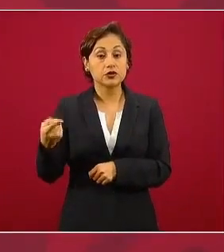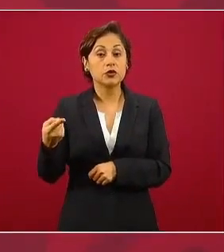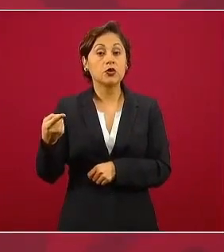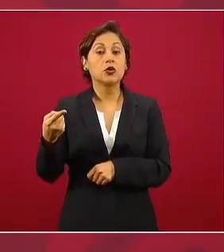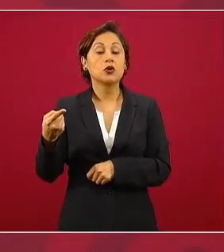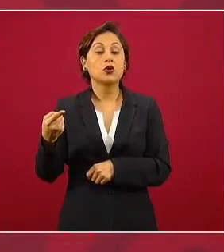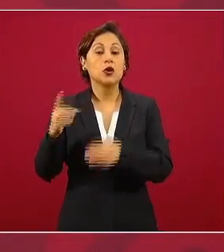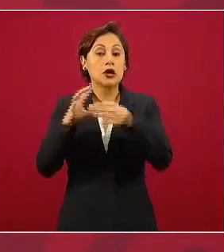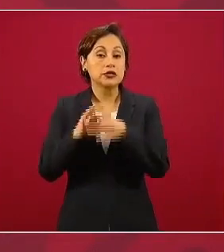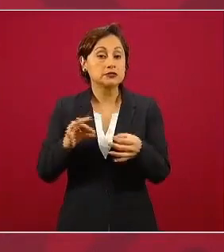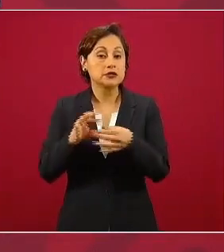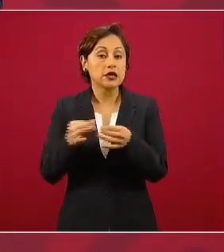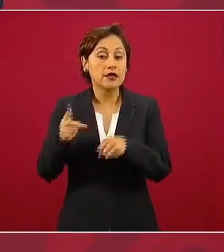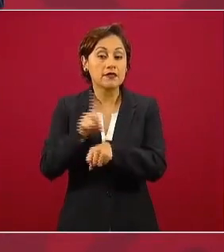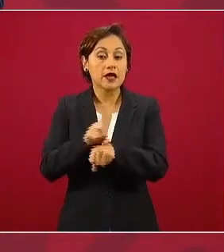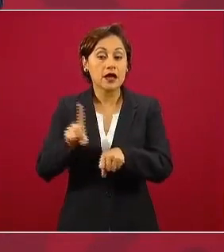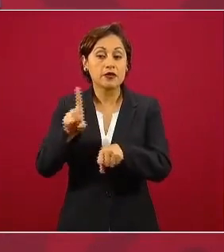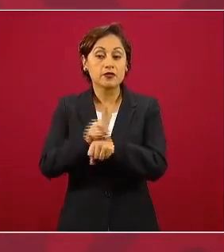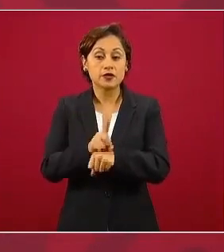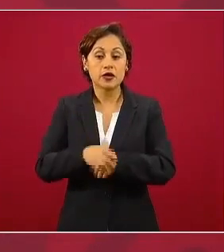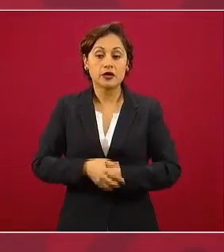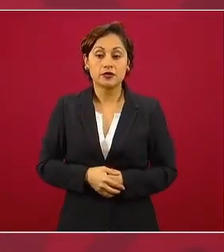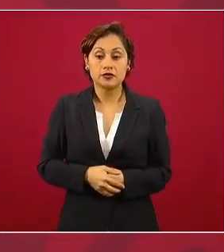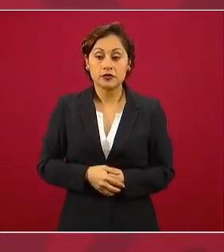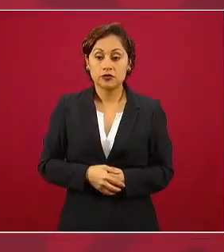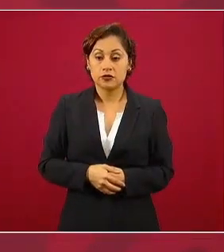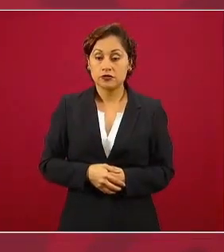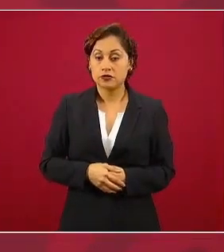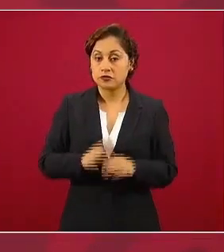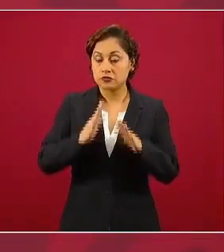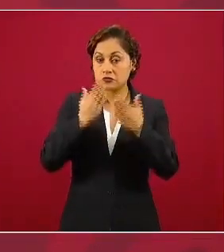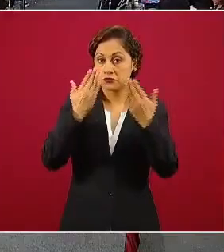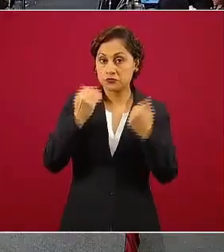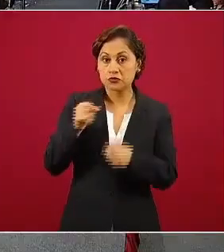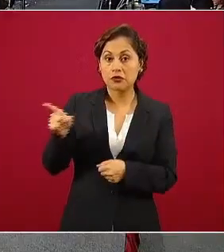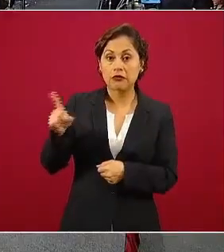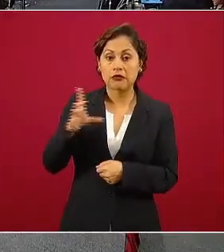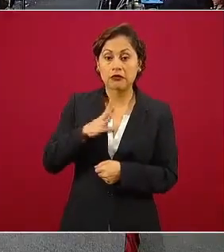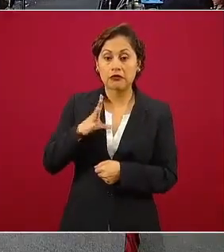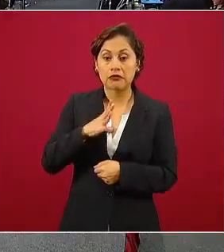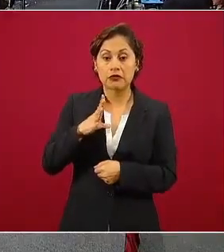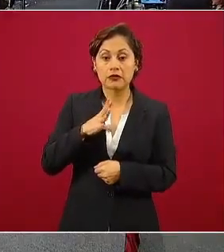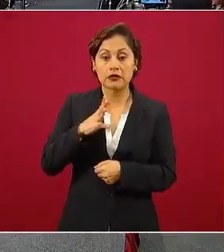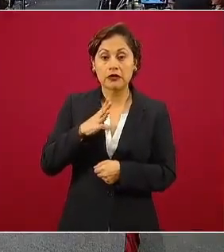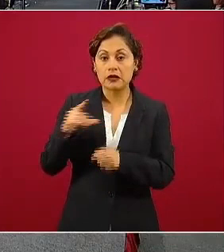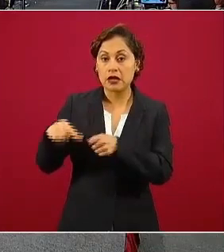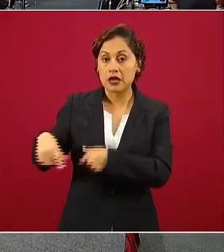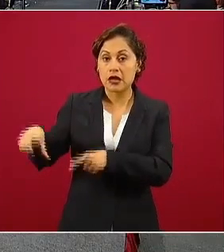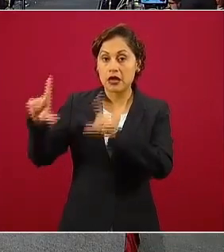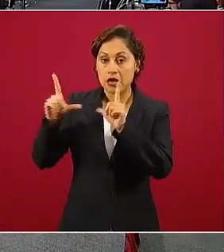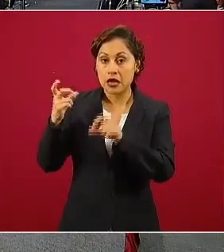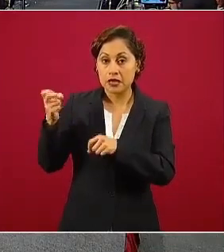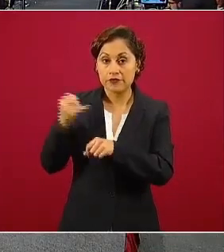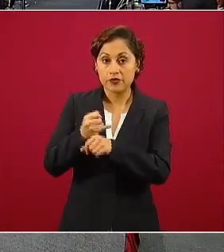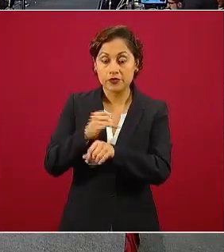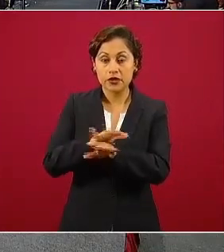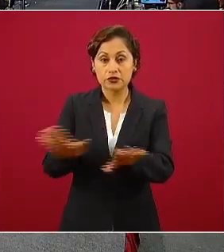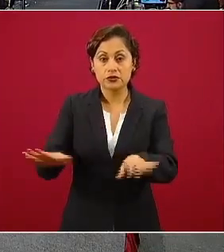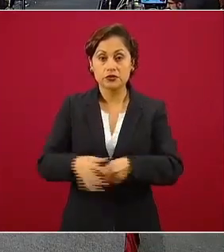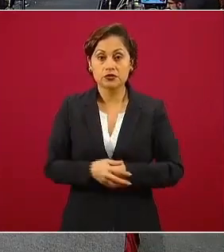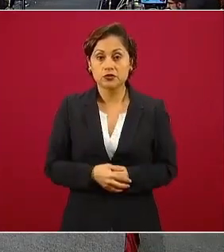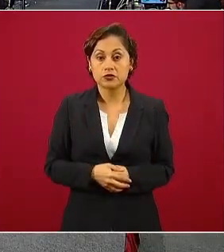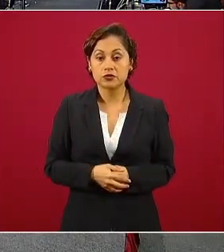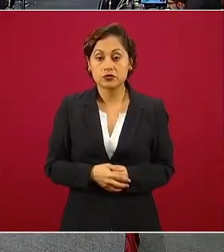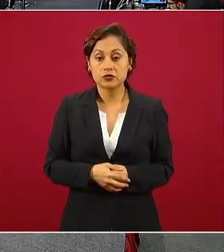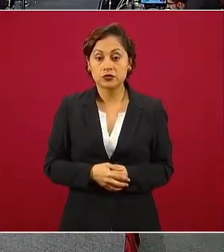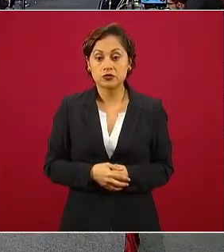No sé si tengan esa lámina que es